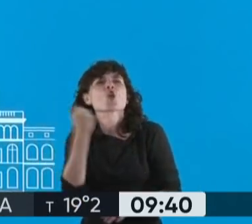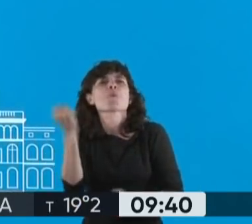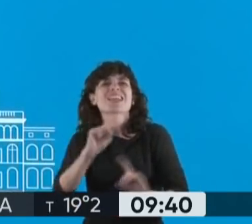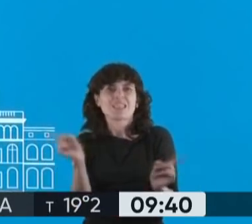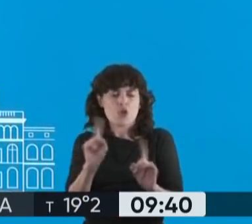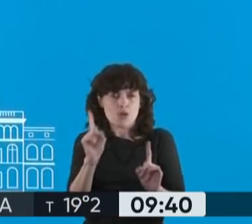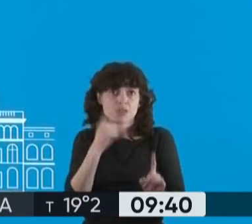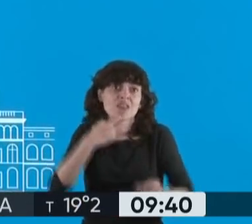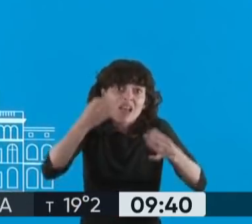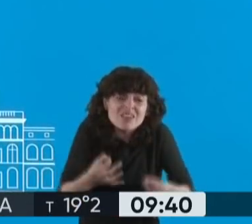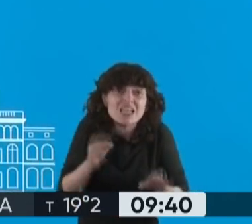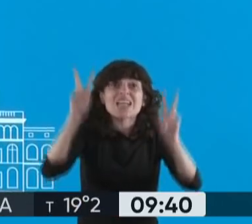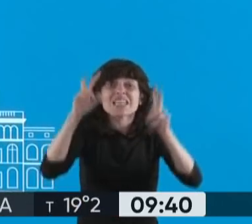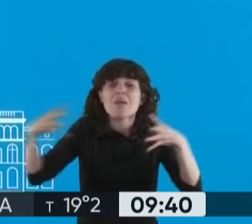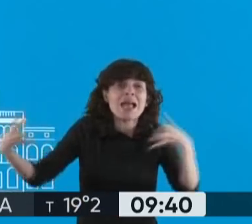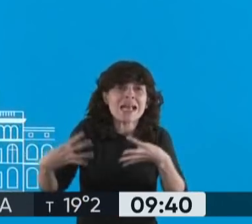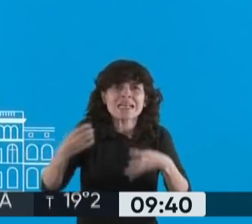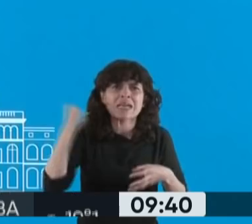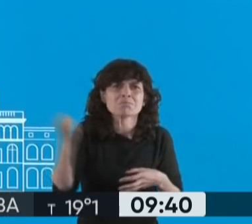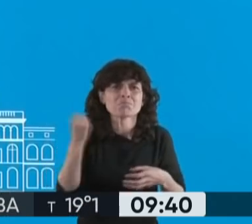cruentas, las guerras siempre